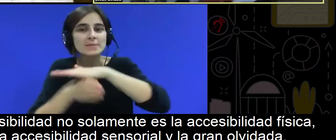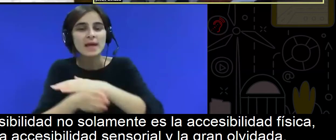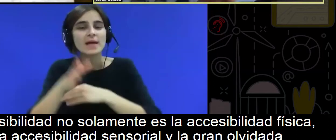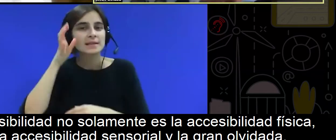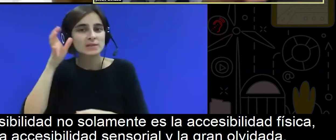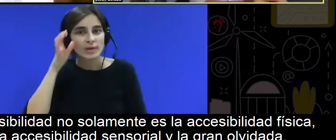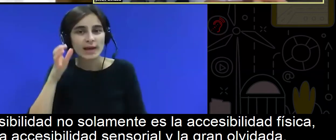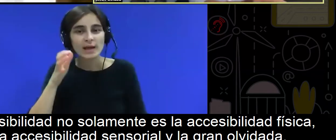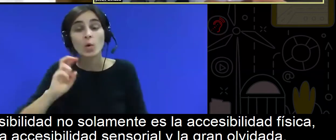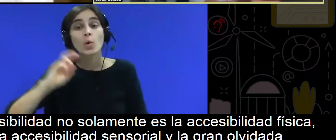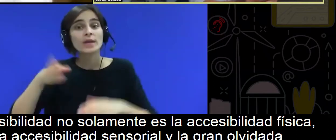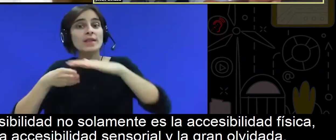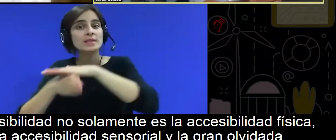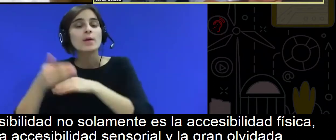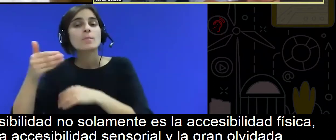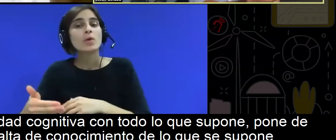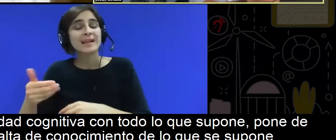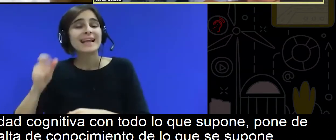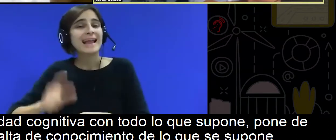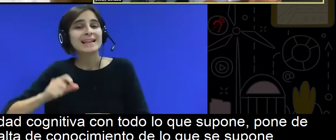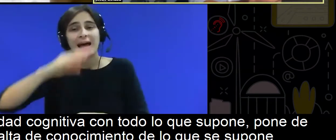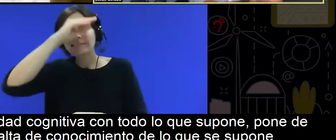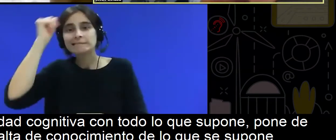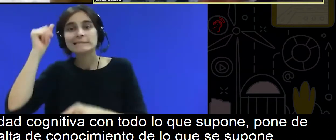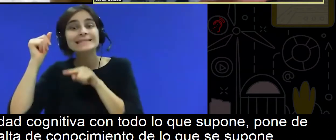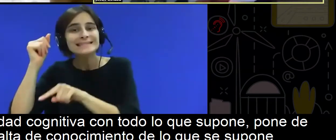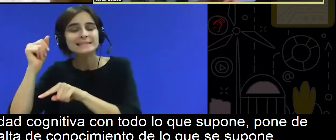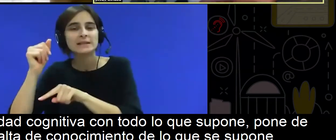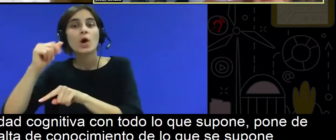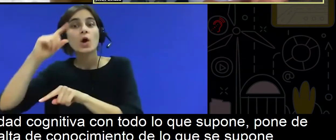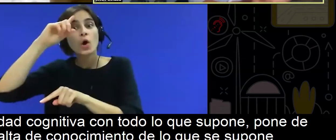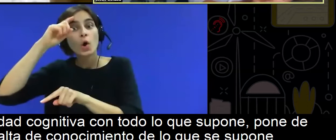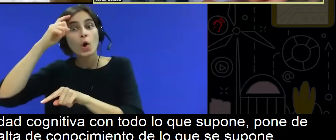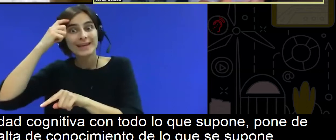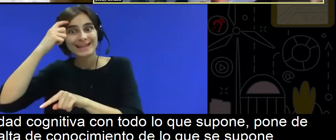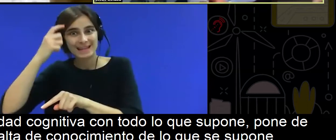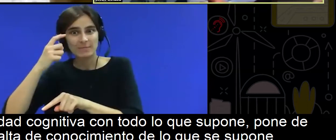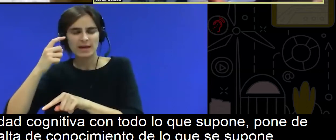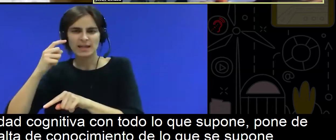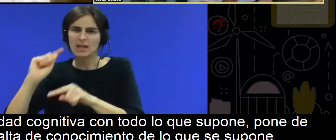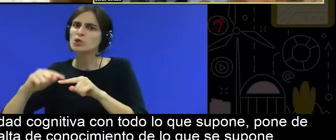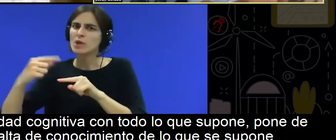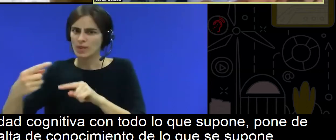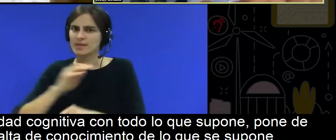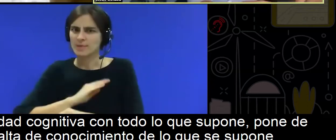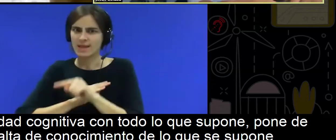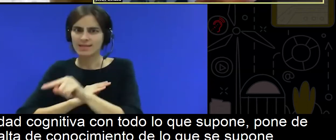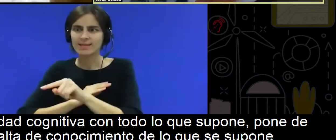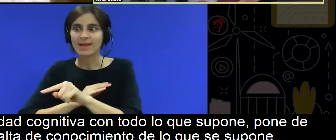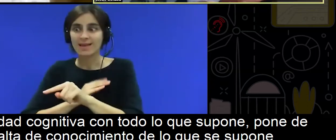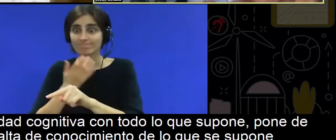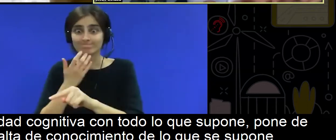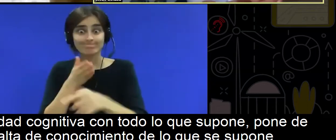muy importante, que es la gran olvidada, que es la accesibilidad cognitiva, y con todo lo que supone, pues pone de manifiesto, ya te digo, un poco la falta